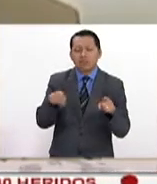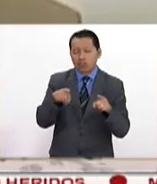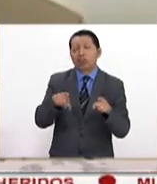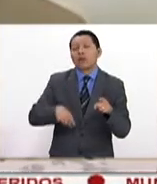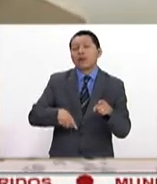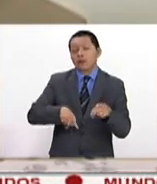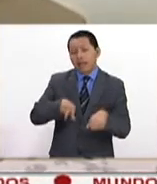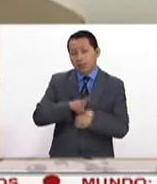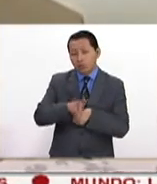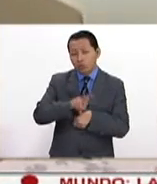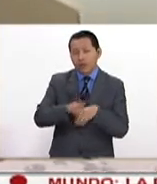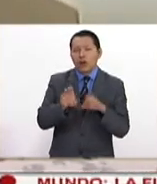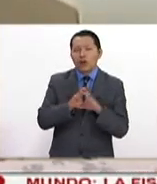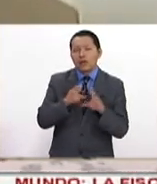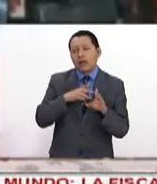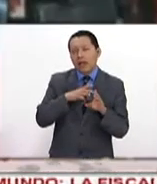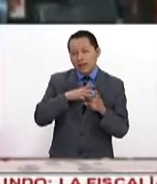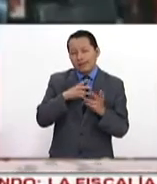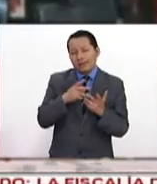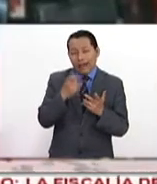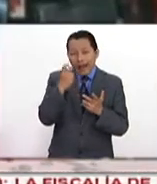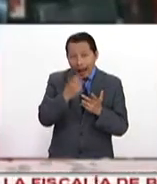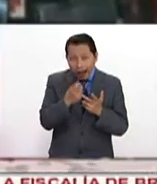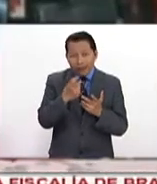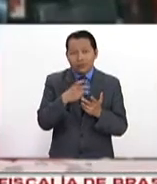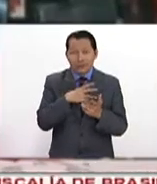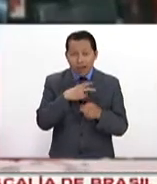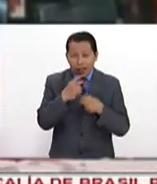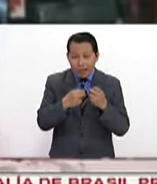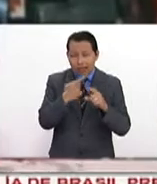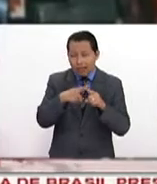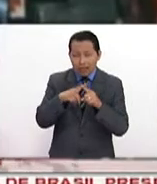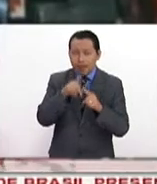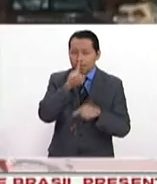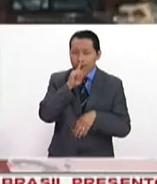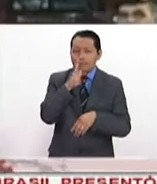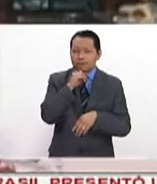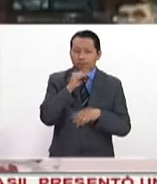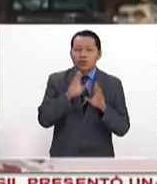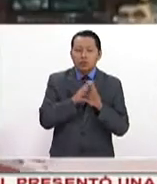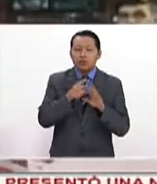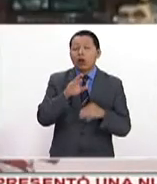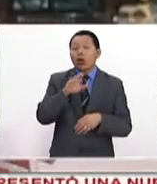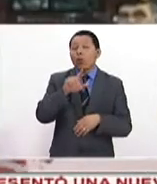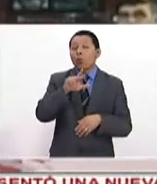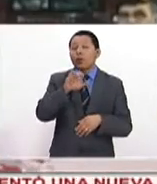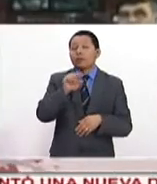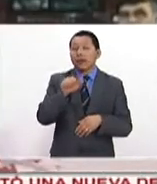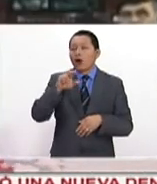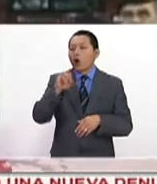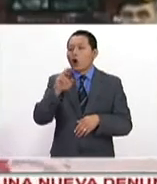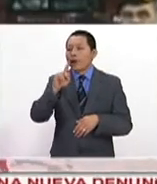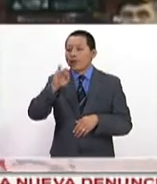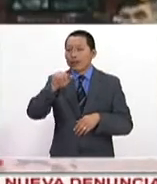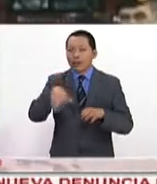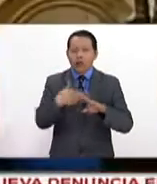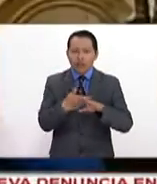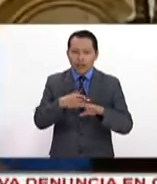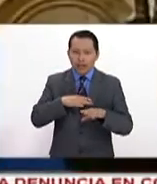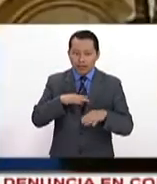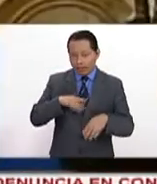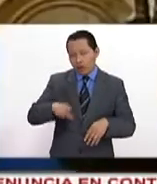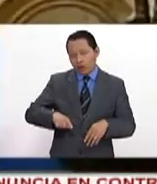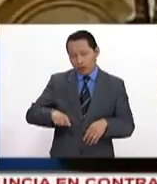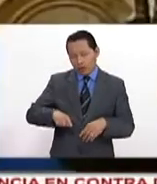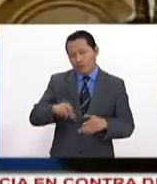trabajaría en función de especulaciones. Descalificó así las acusaciones de Luisa Ortega contra el mandatario